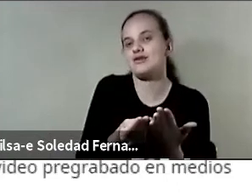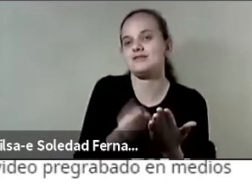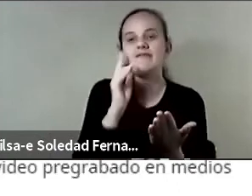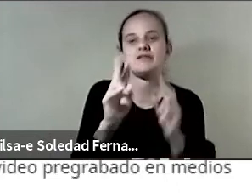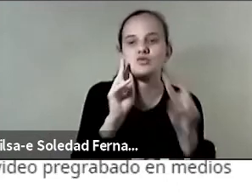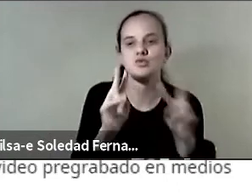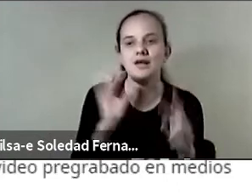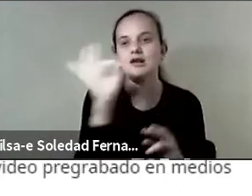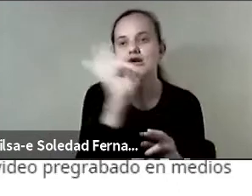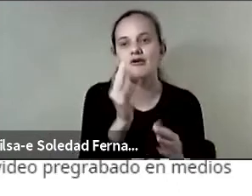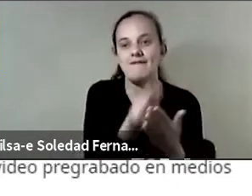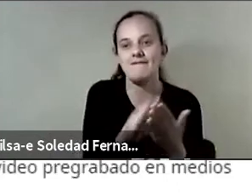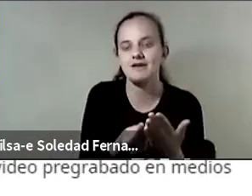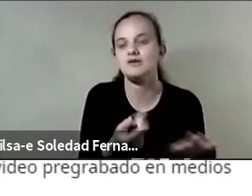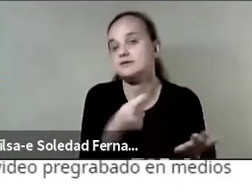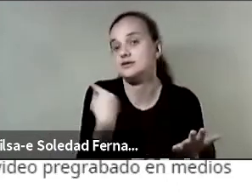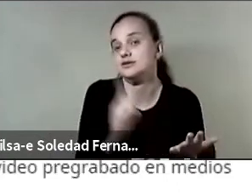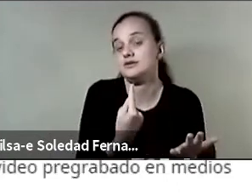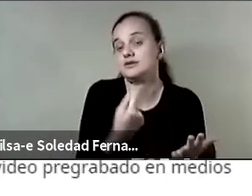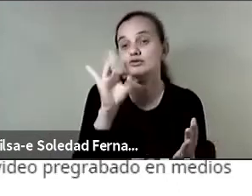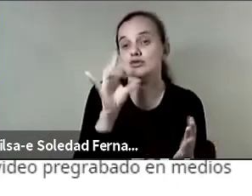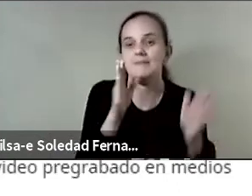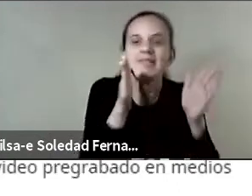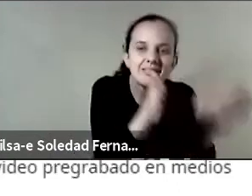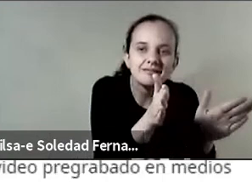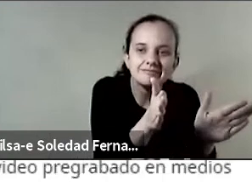información de diseño de interacción. Si nosotros somos diseñadores gráficos